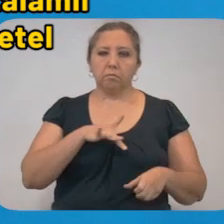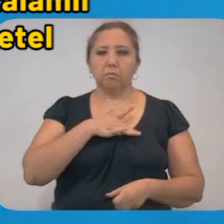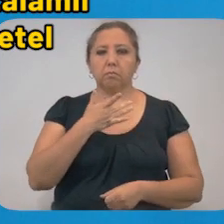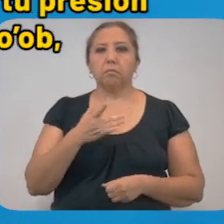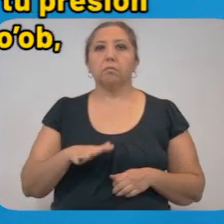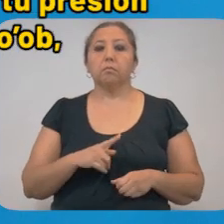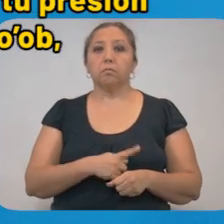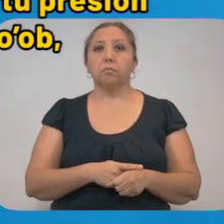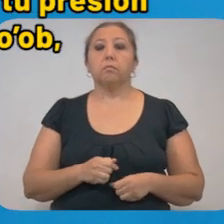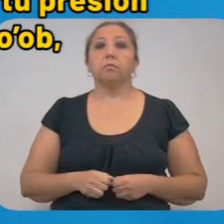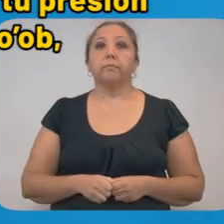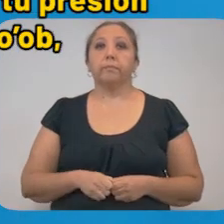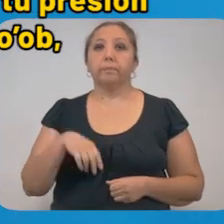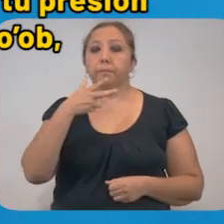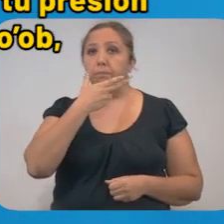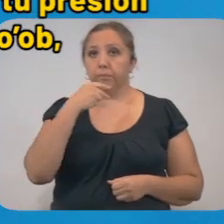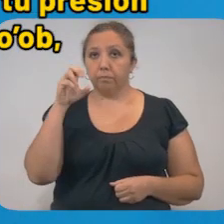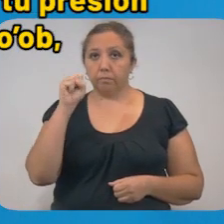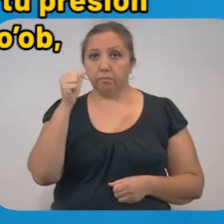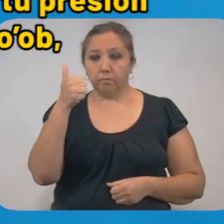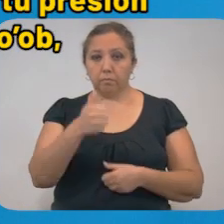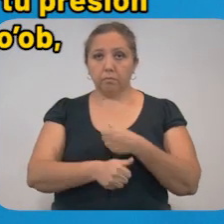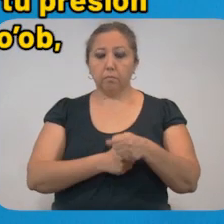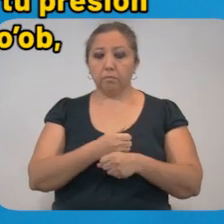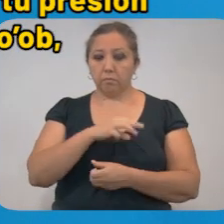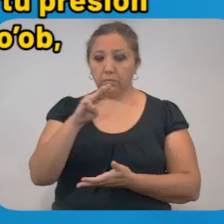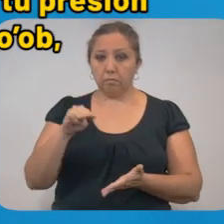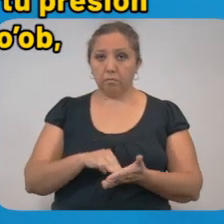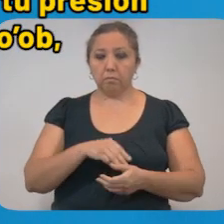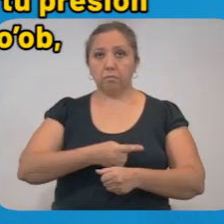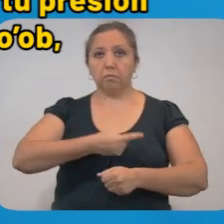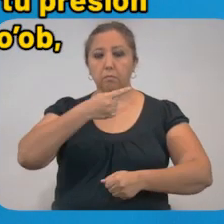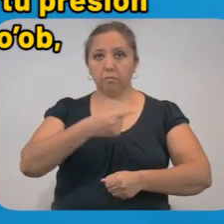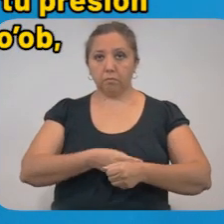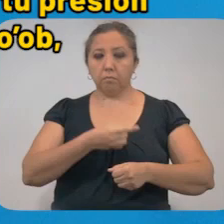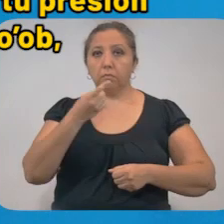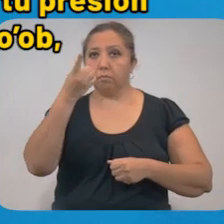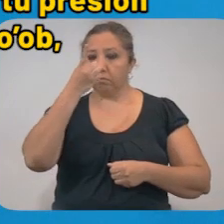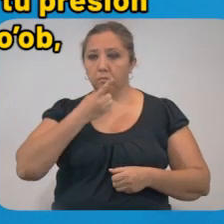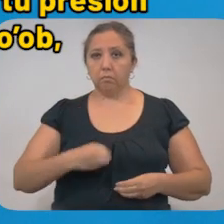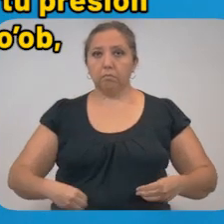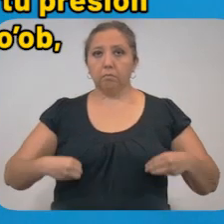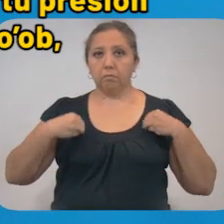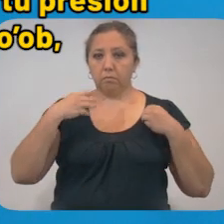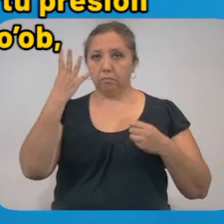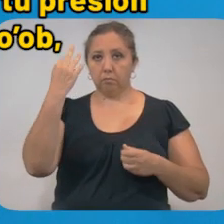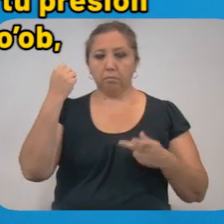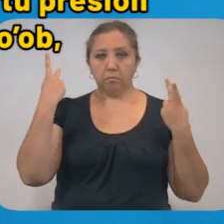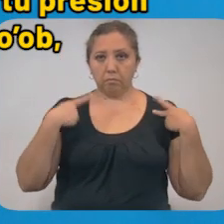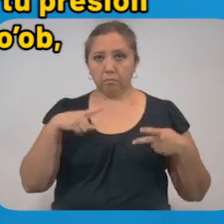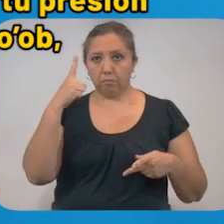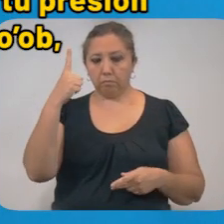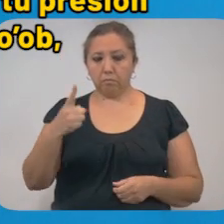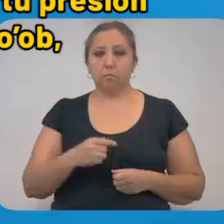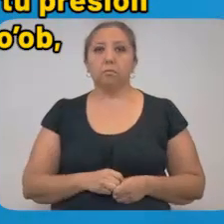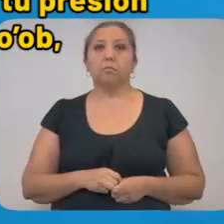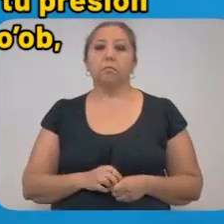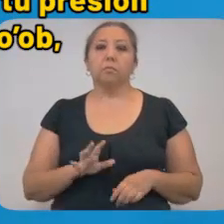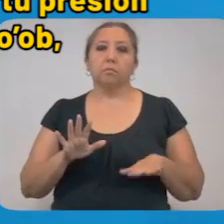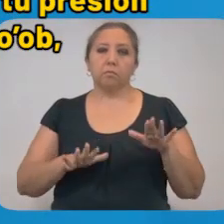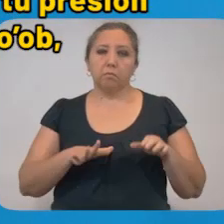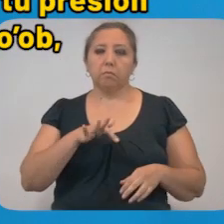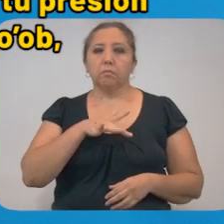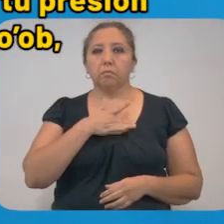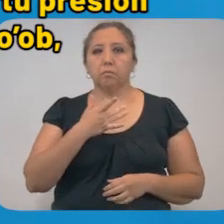leves. Hombre de 66 años de Mérida, con hipertensión y diabetes, vivía con 9 personas, una de las cuales ha